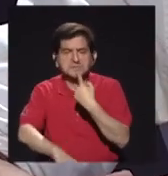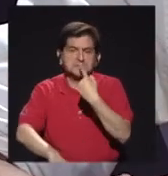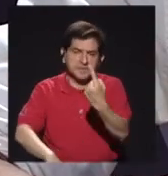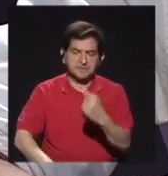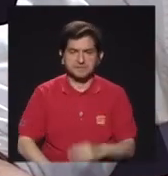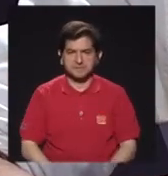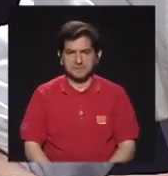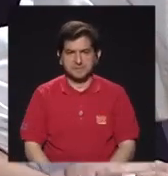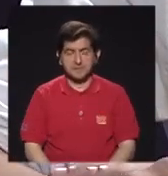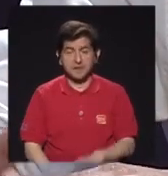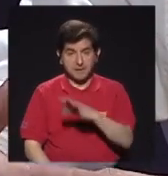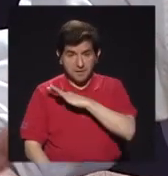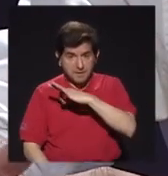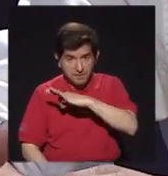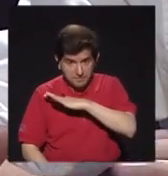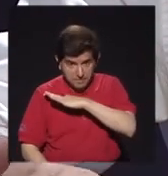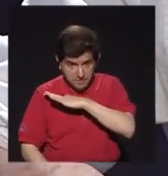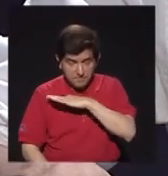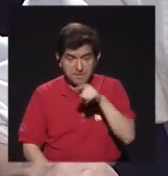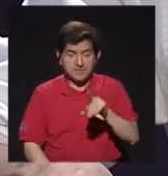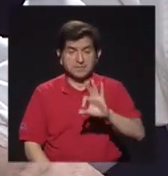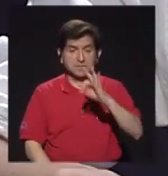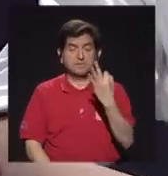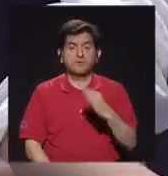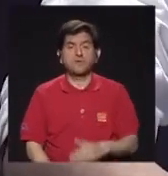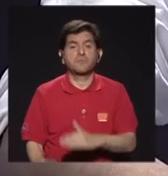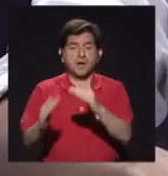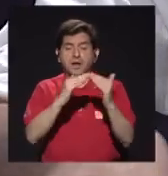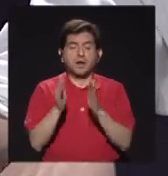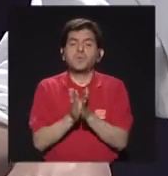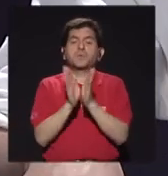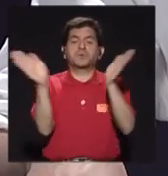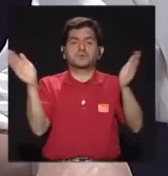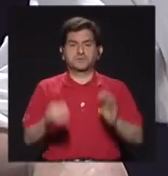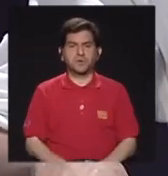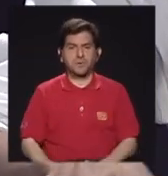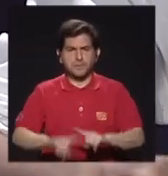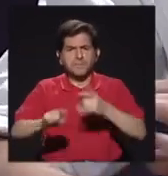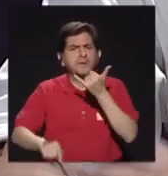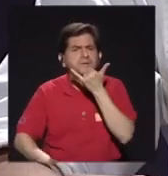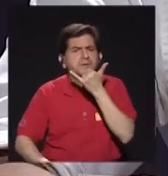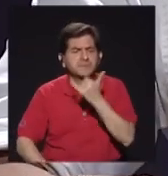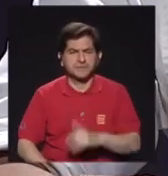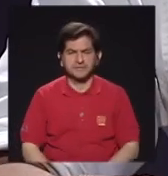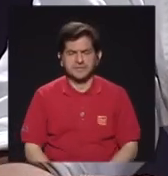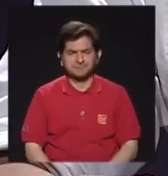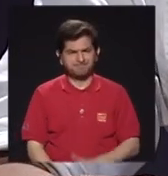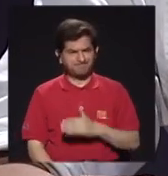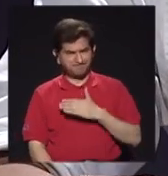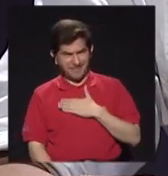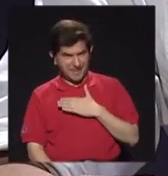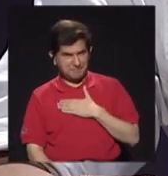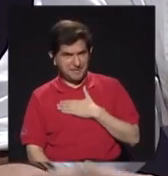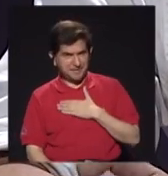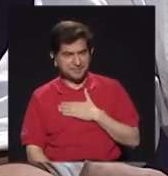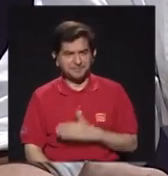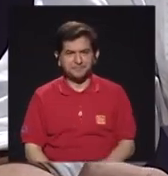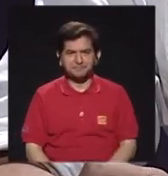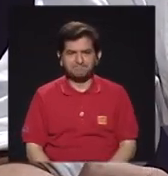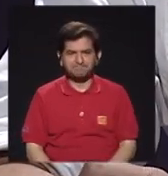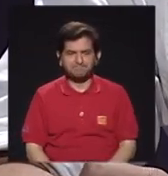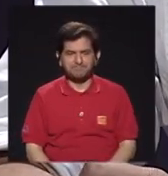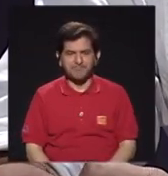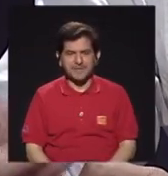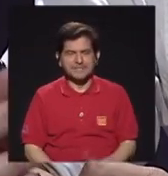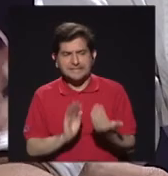que benefician a la población en general lo que pasa es que a mí me me hace